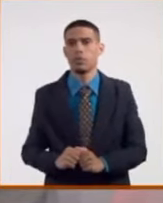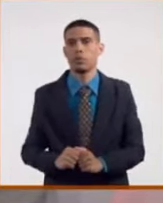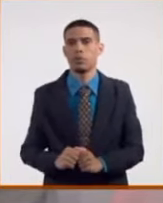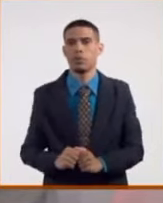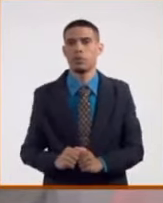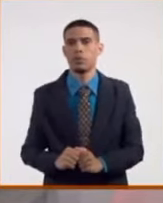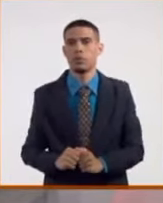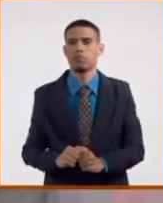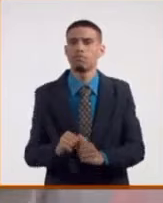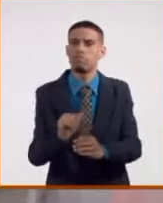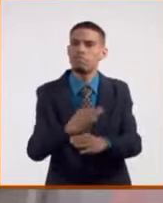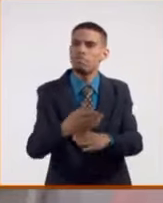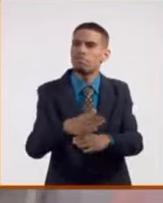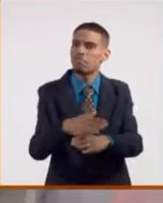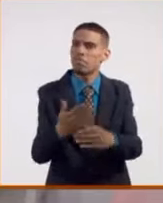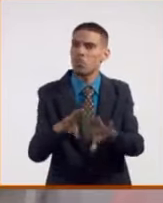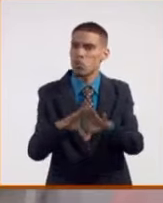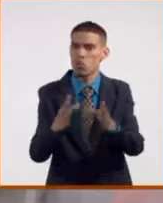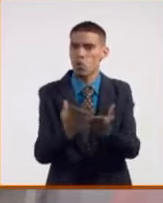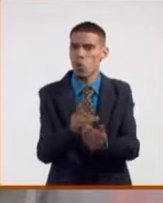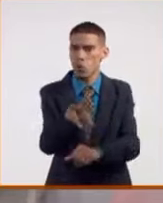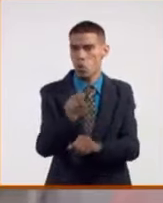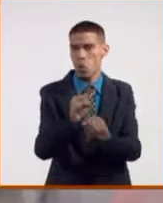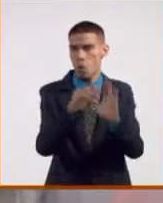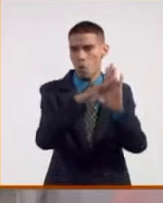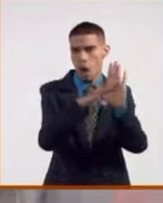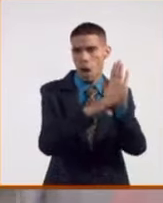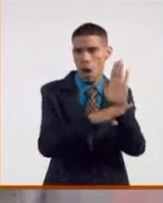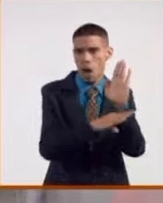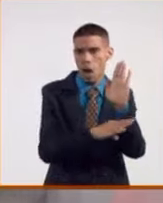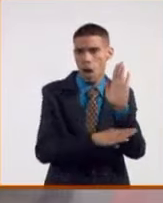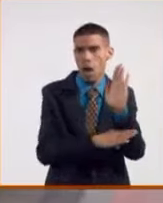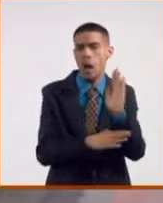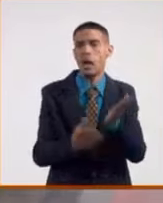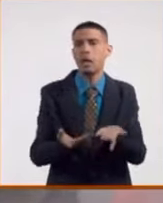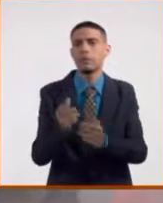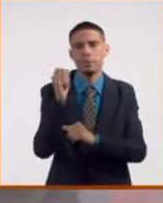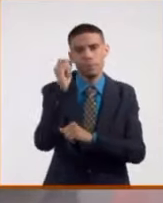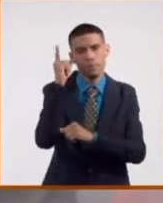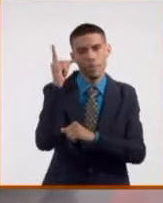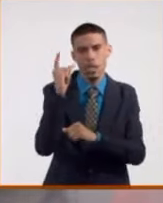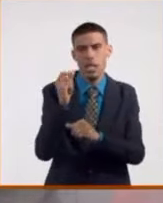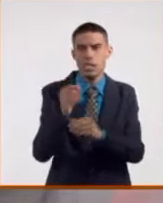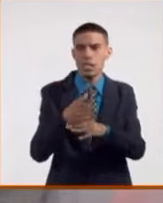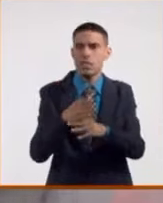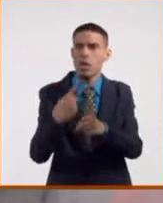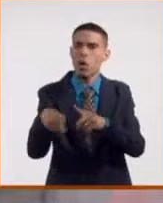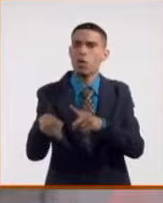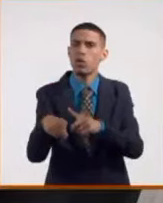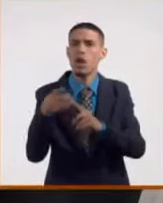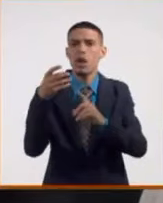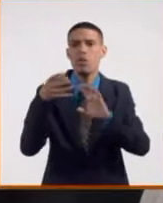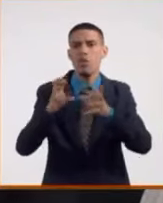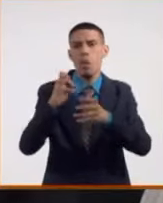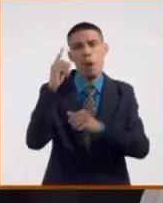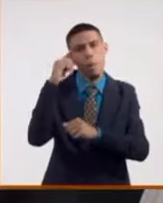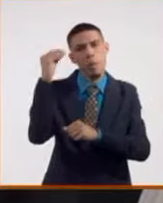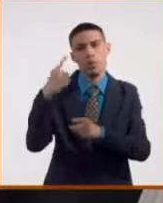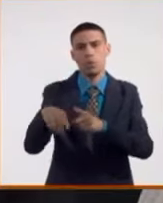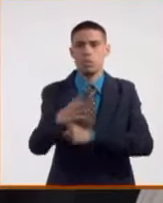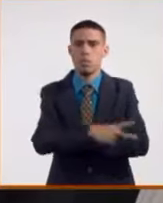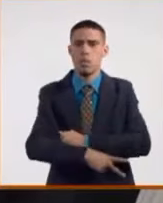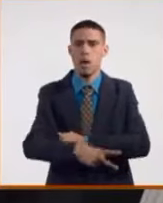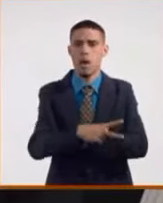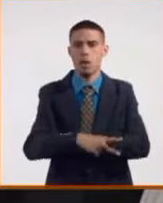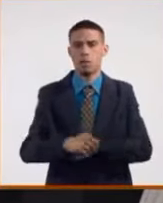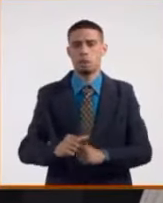tiene que ver lo que estamos implementando en materia de corrección de discusiones con el neoliberalismo trasfondo de la política de protección social que está detrás